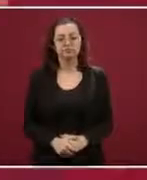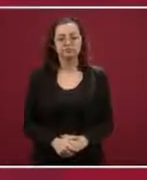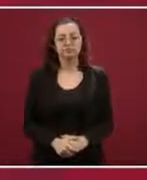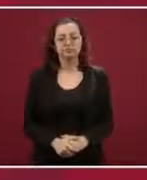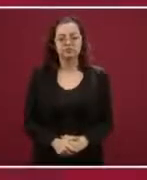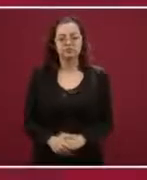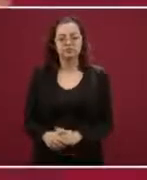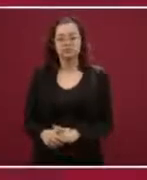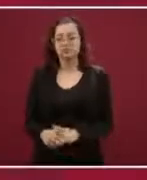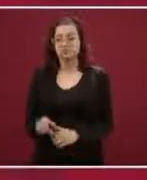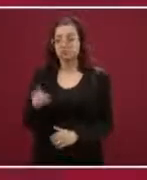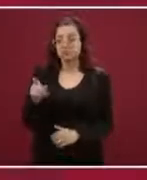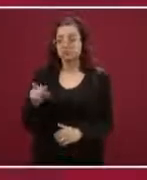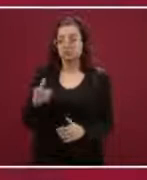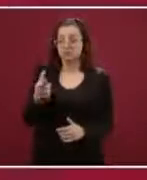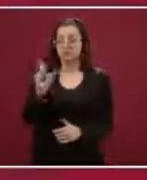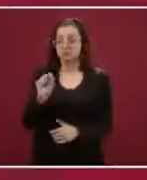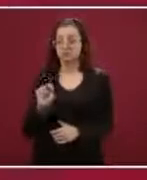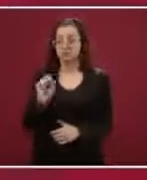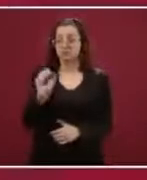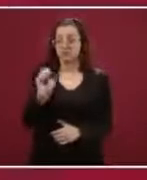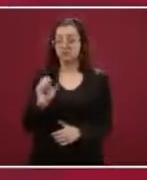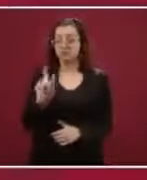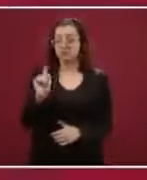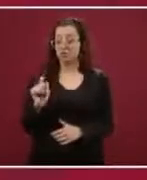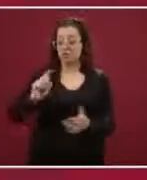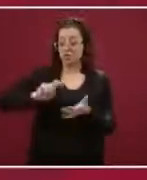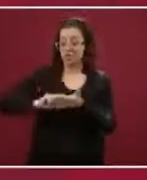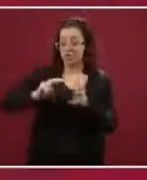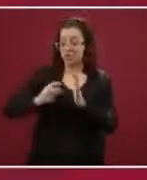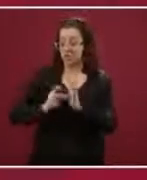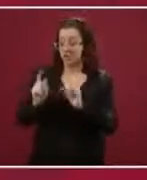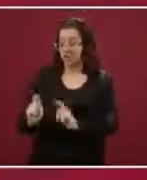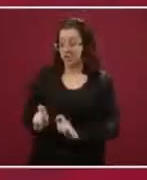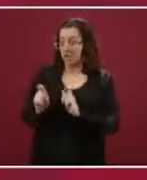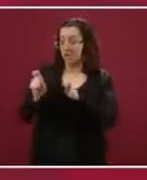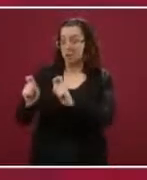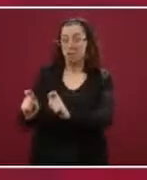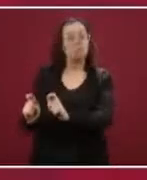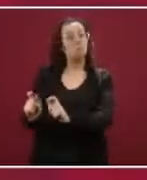No era ingeniero el secretario de Comunicación